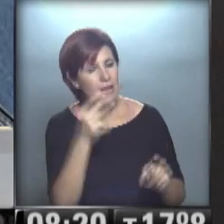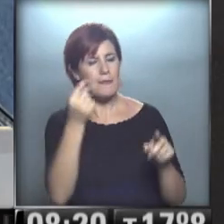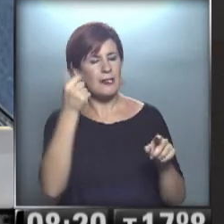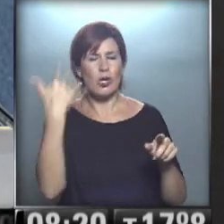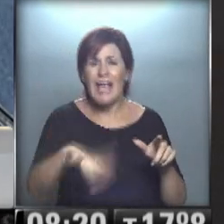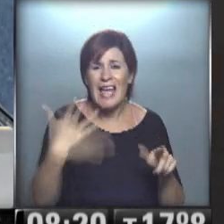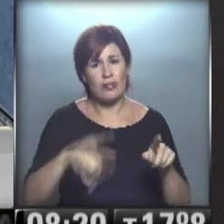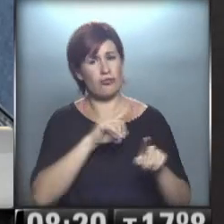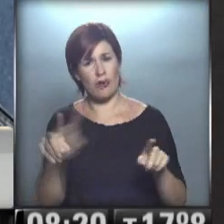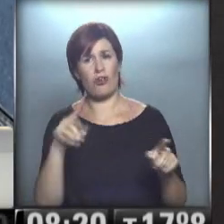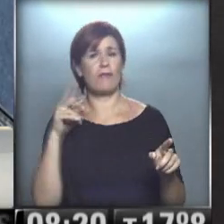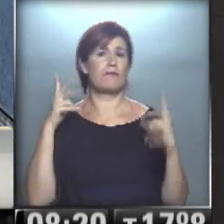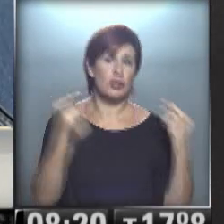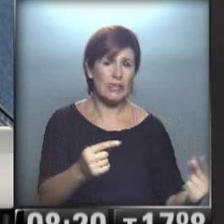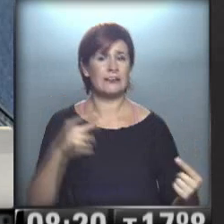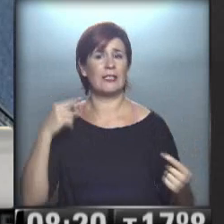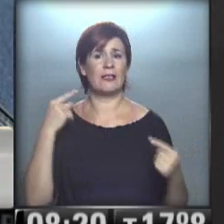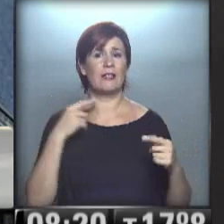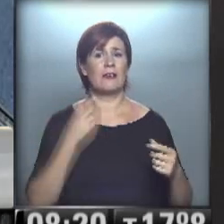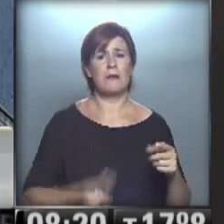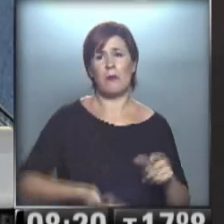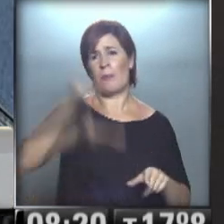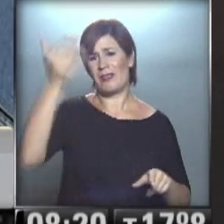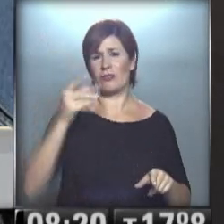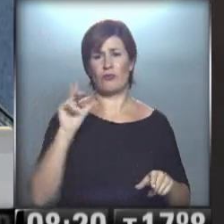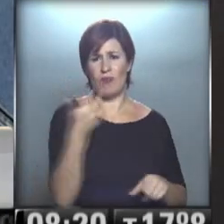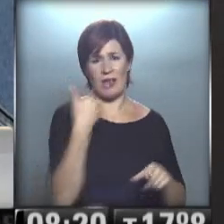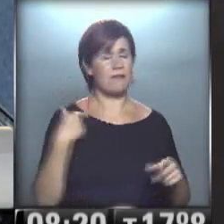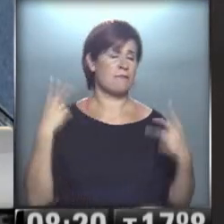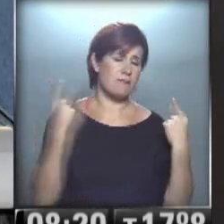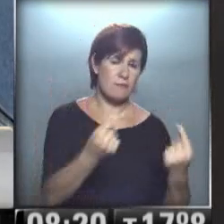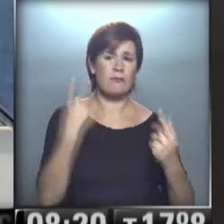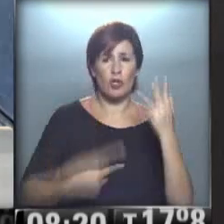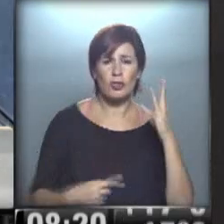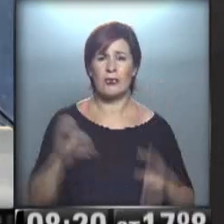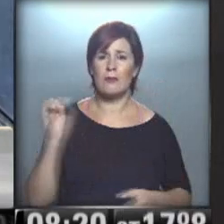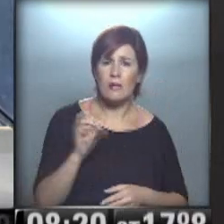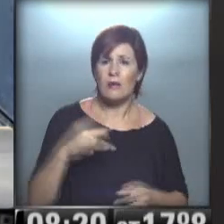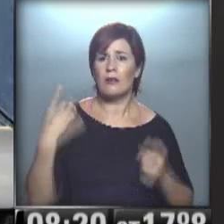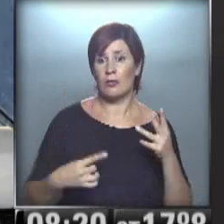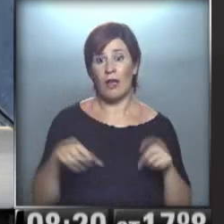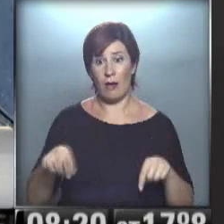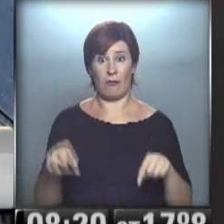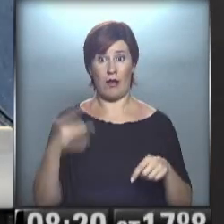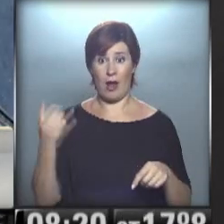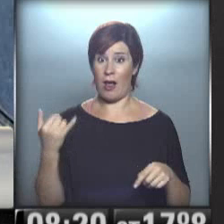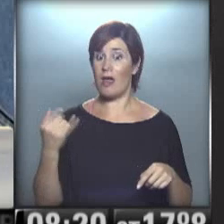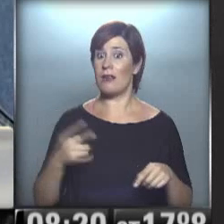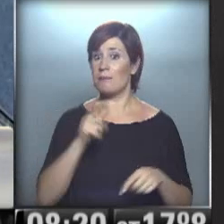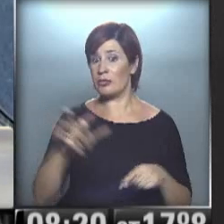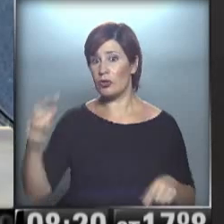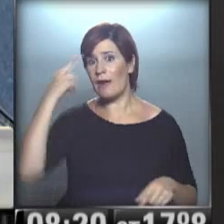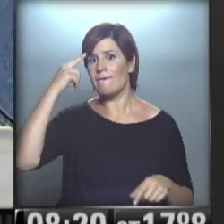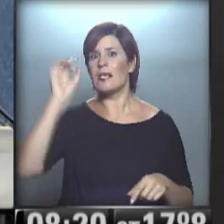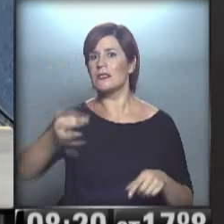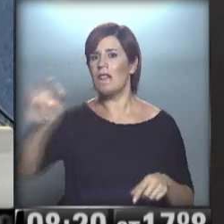aquellos comerciantes o empresarios que aumentan indebidamente sus precios. Creo que eso está dando sus frutos. Primero, por la conciencia social